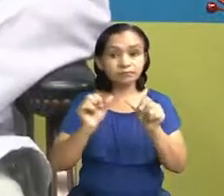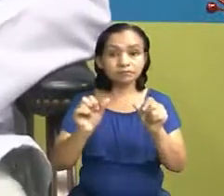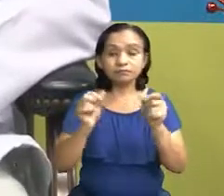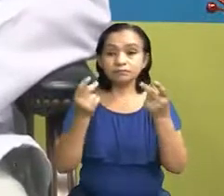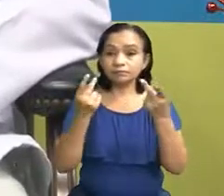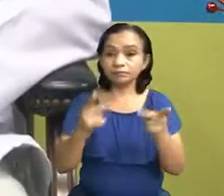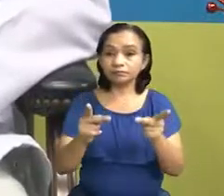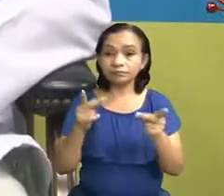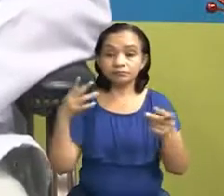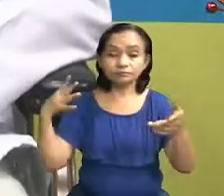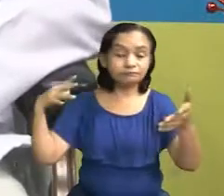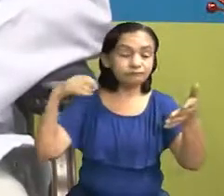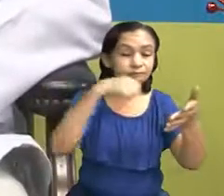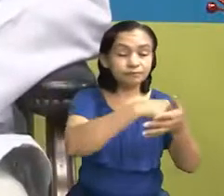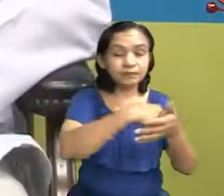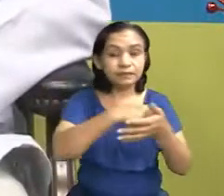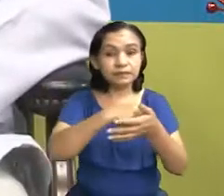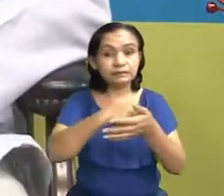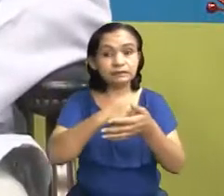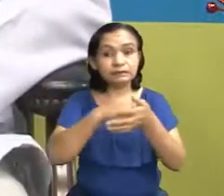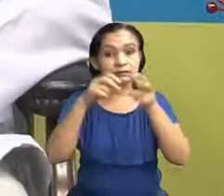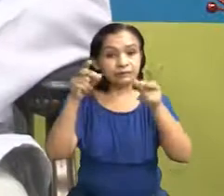lamentablemente, también los accidentes de tránsito, sí, ¿verdad?